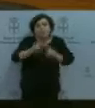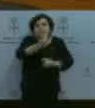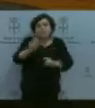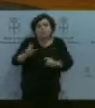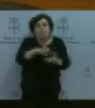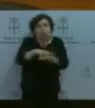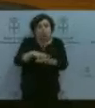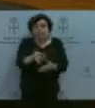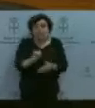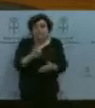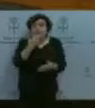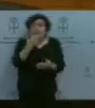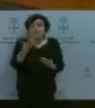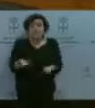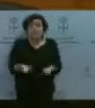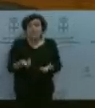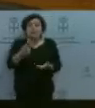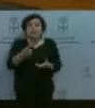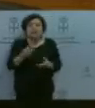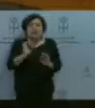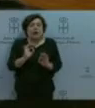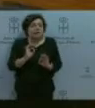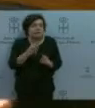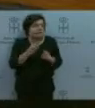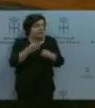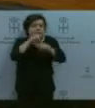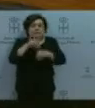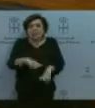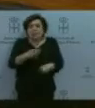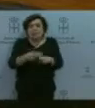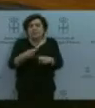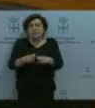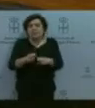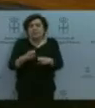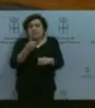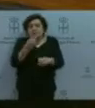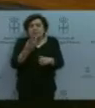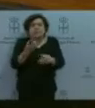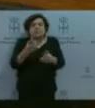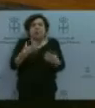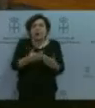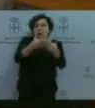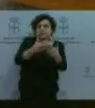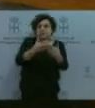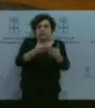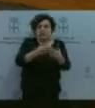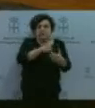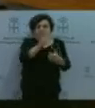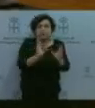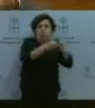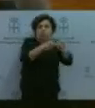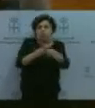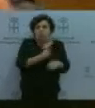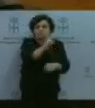hay muchos ejemplos, si se sustituye la lucha de clases por la identidad nacional, pues si Marx levantara la